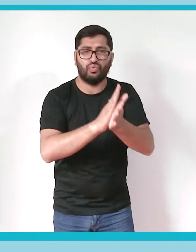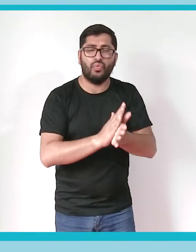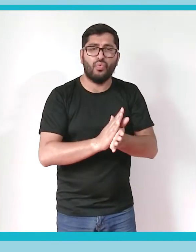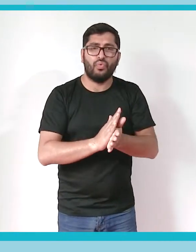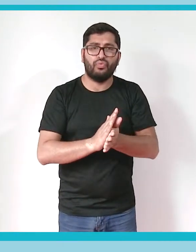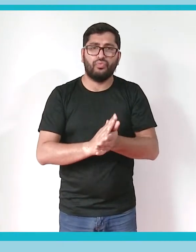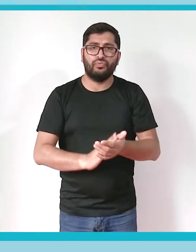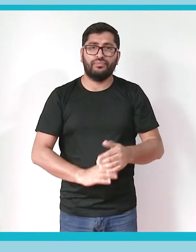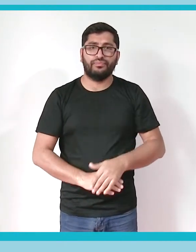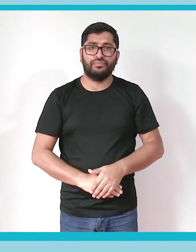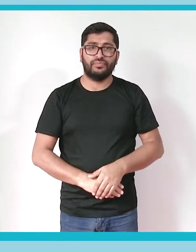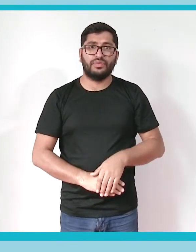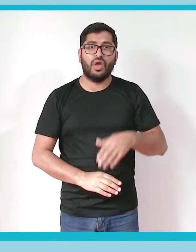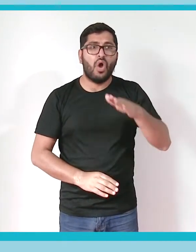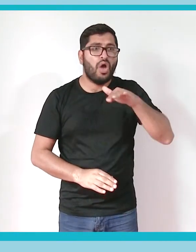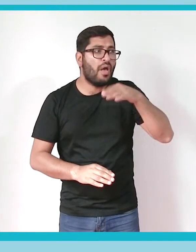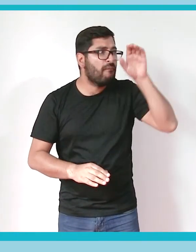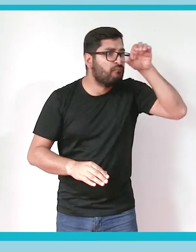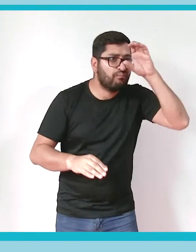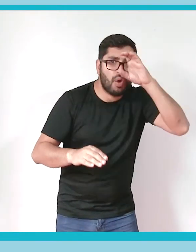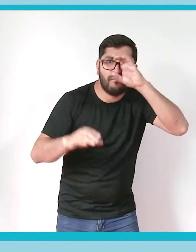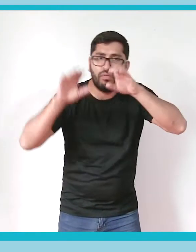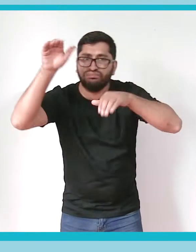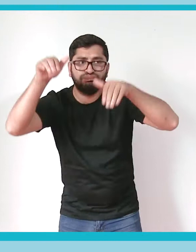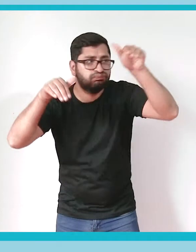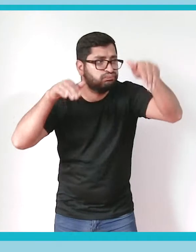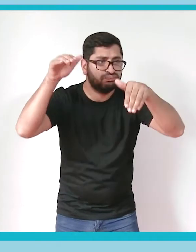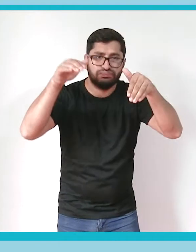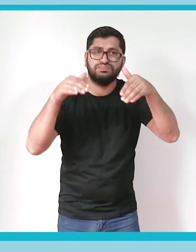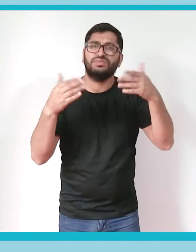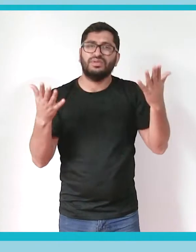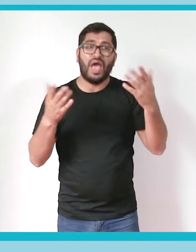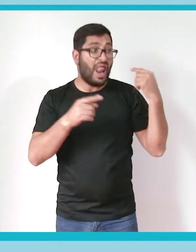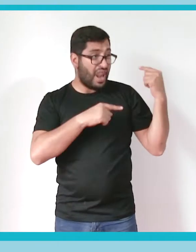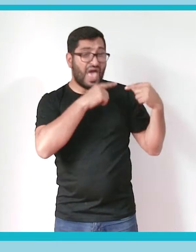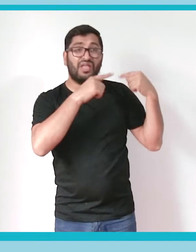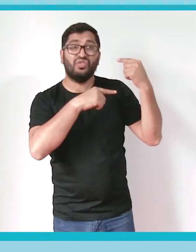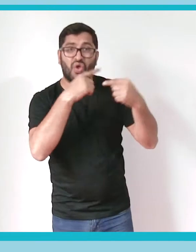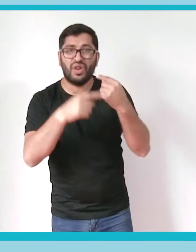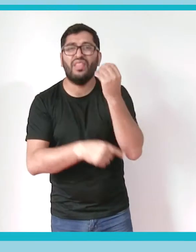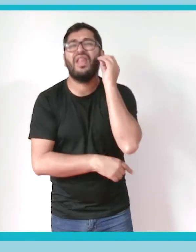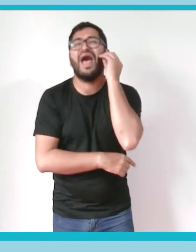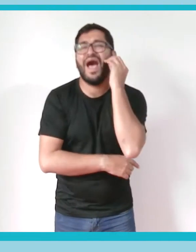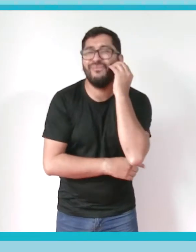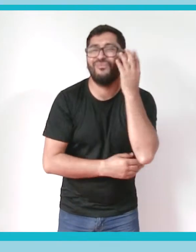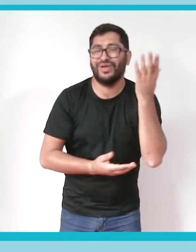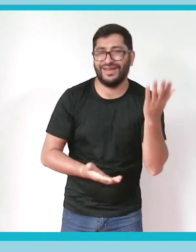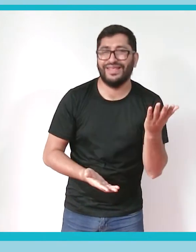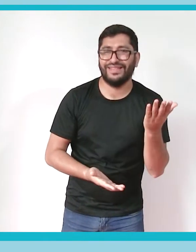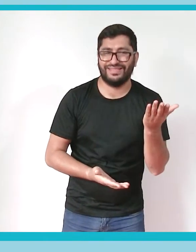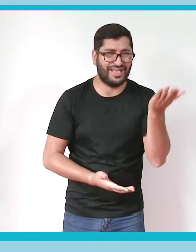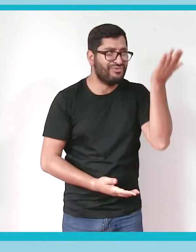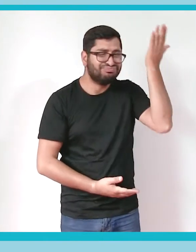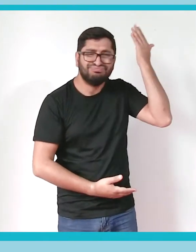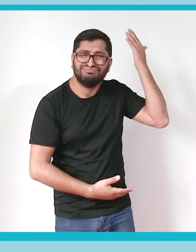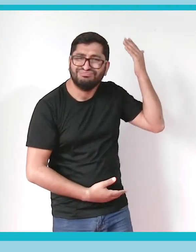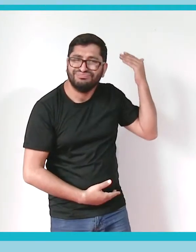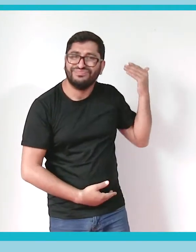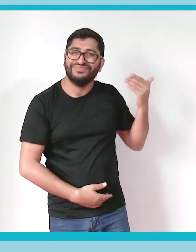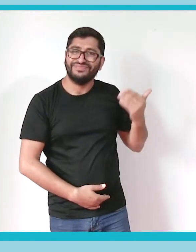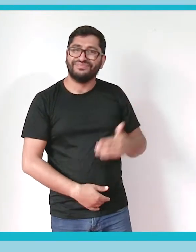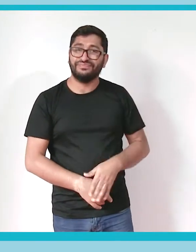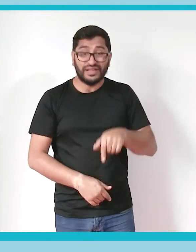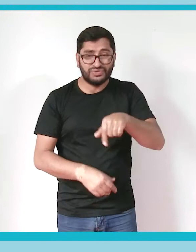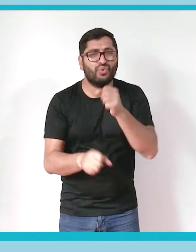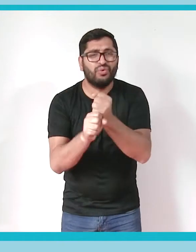los relatos orales de los abuelos. Muchas historias, los